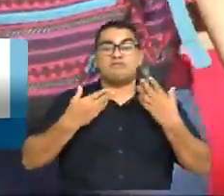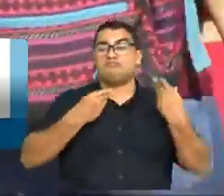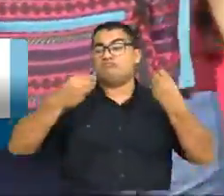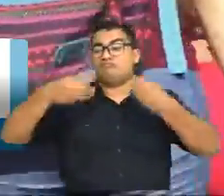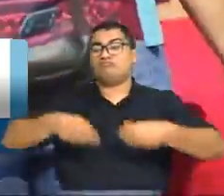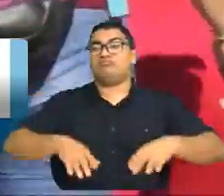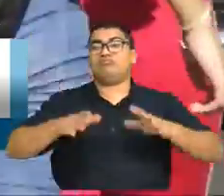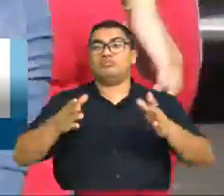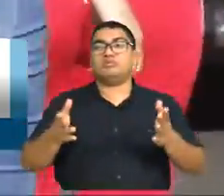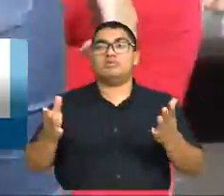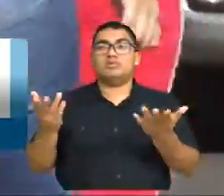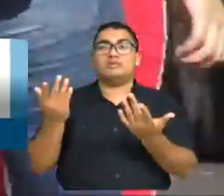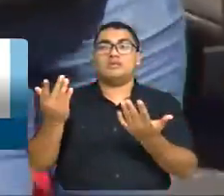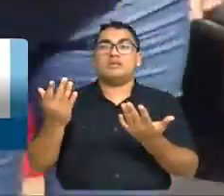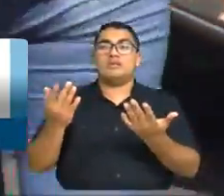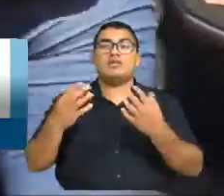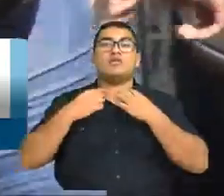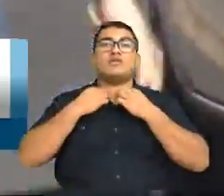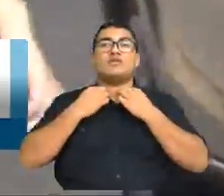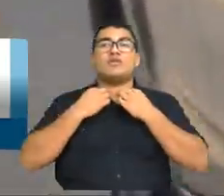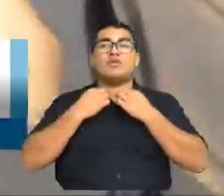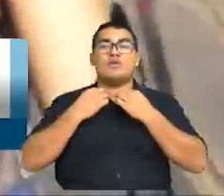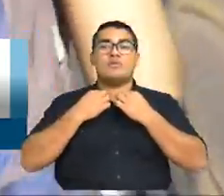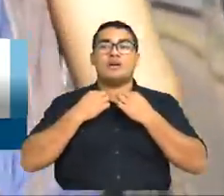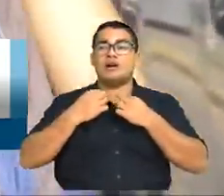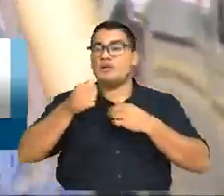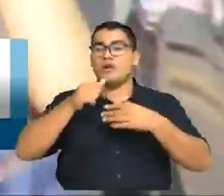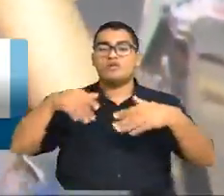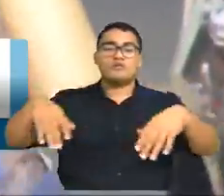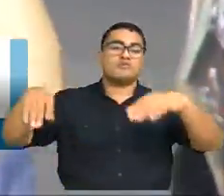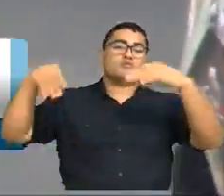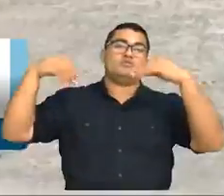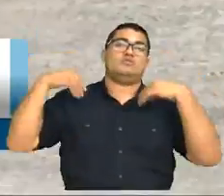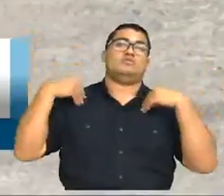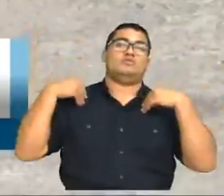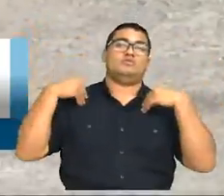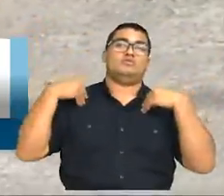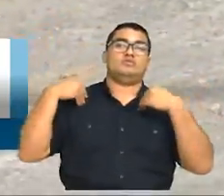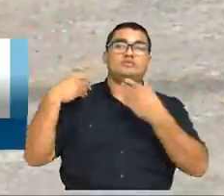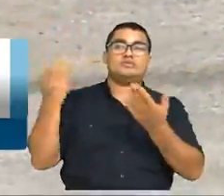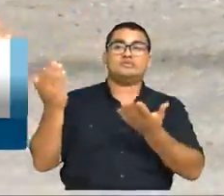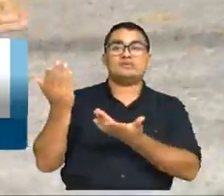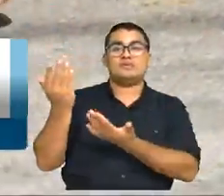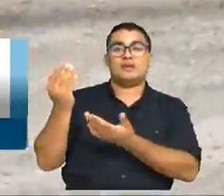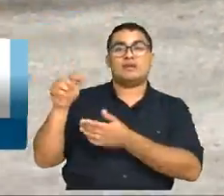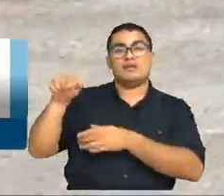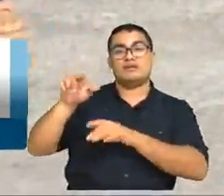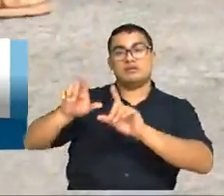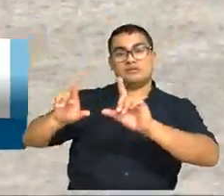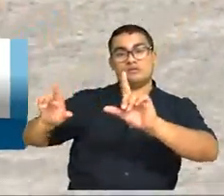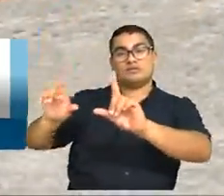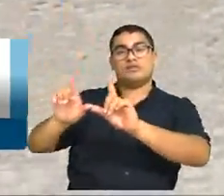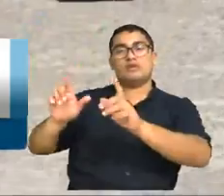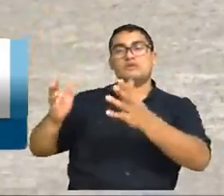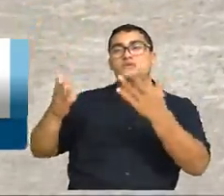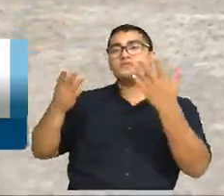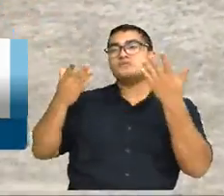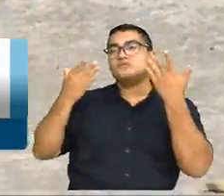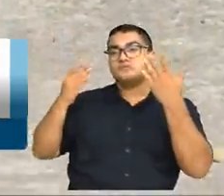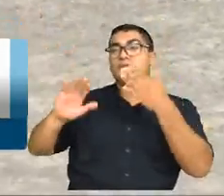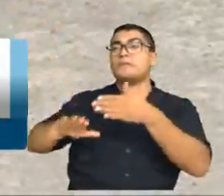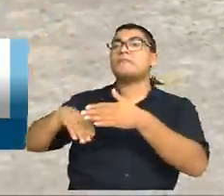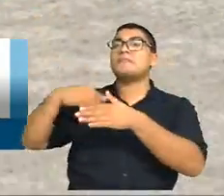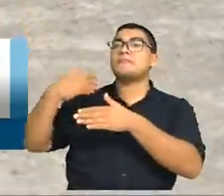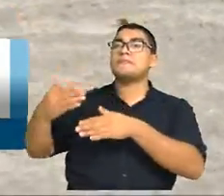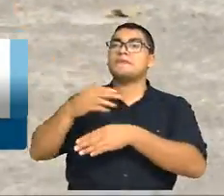de enfriarlo con ropa húmeda o con sábana húmeda, dejarlo en un lugar ambiente que se refresque y comenzar de inmediato